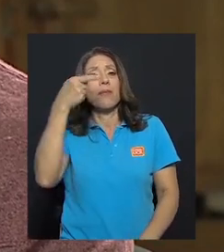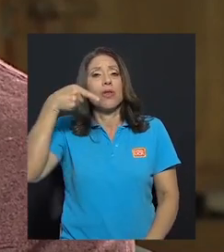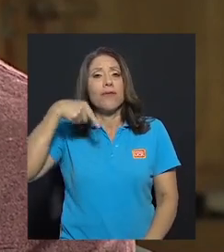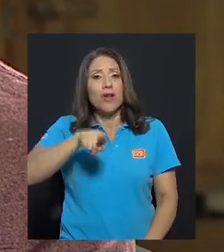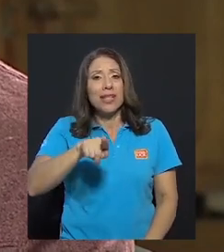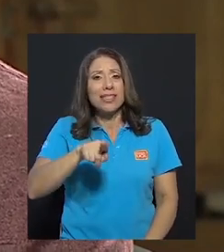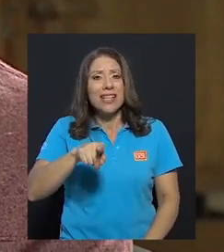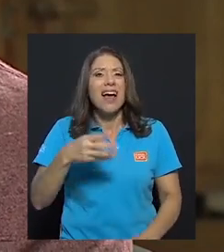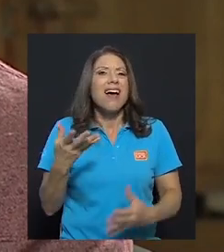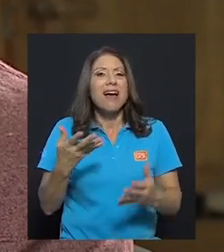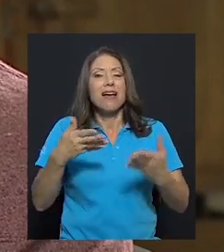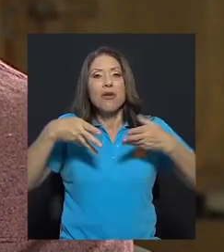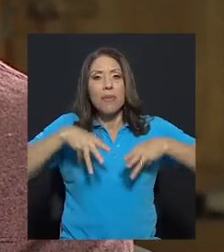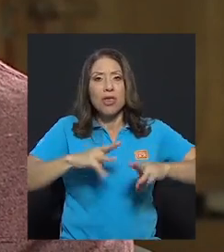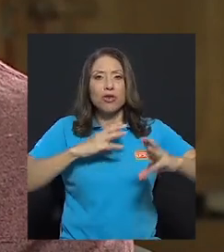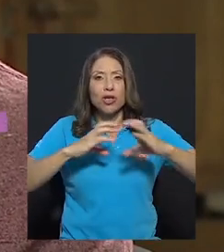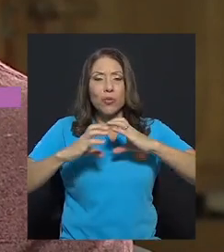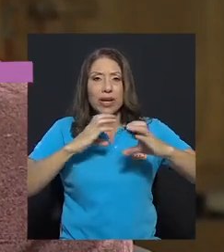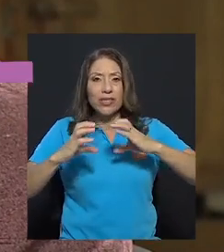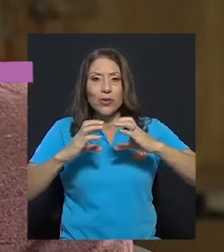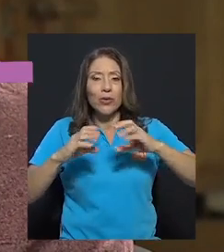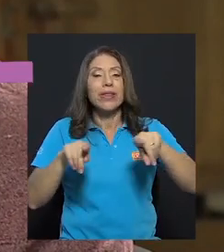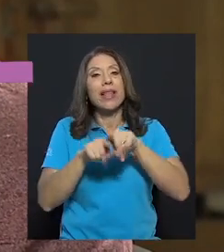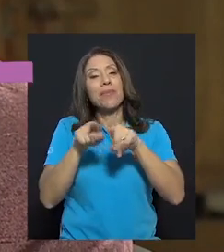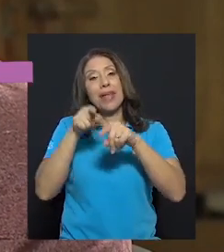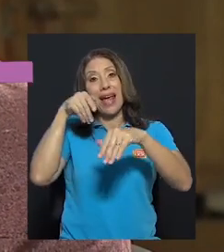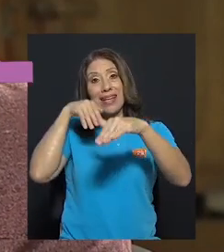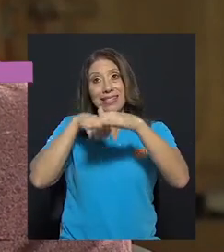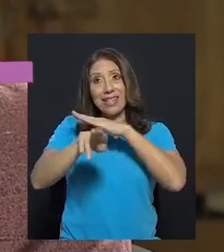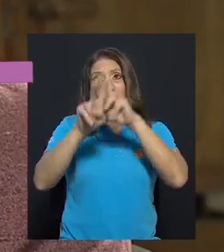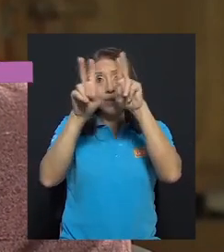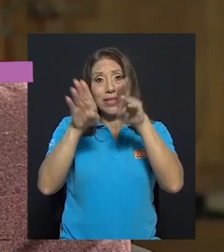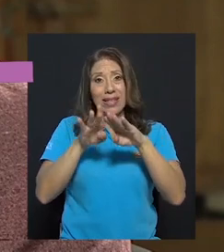medios de comunicación, el acceso a la tecnología y al internet.